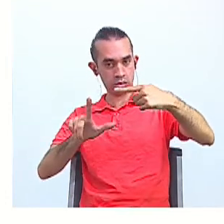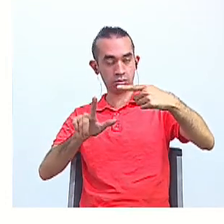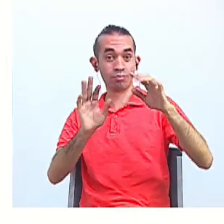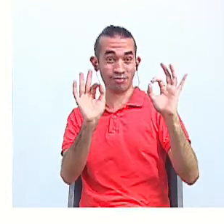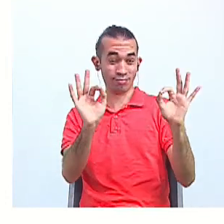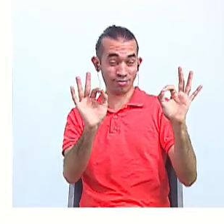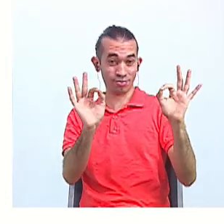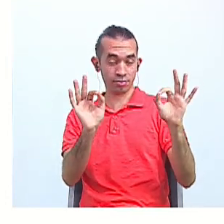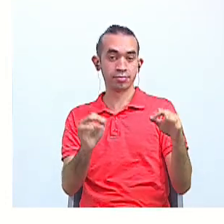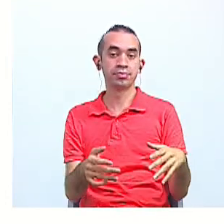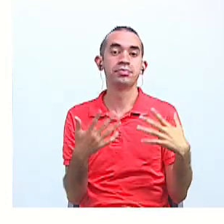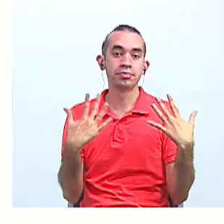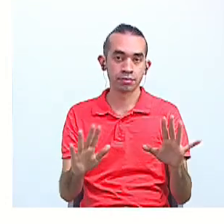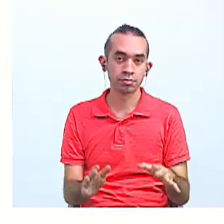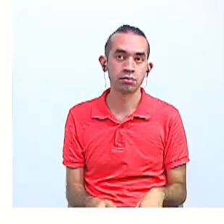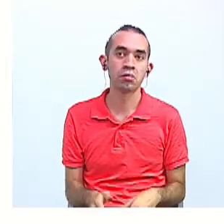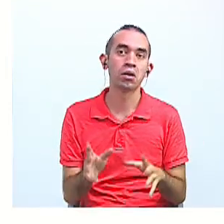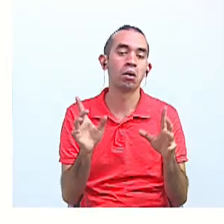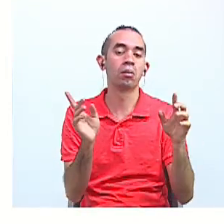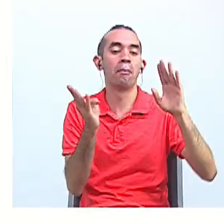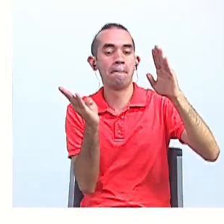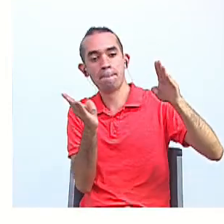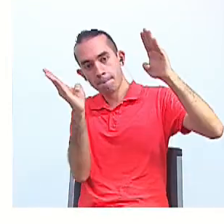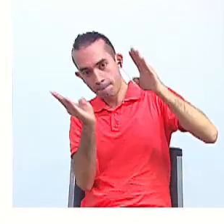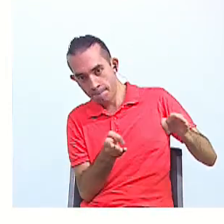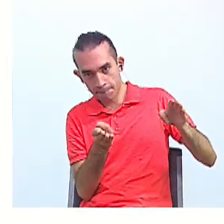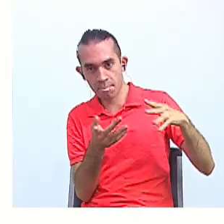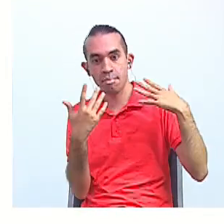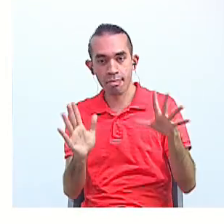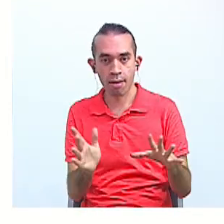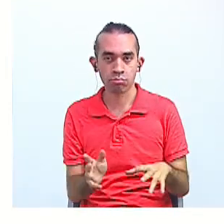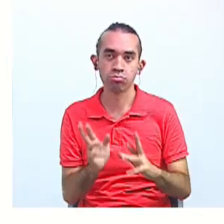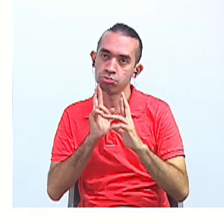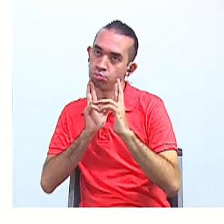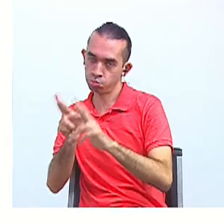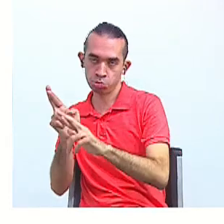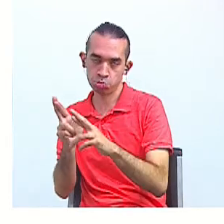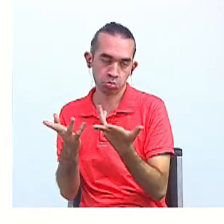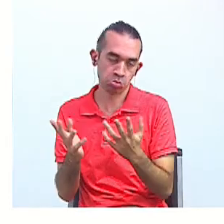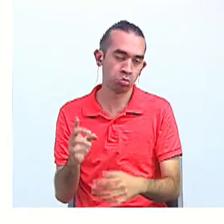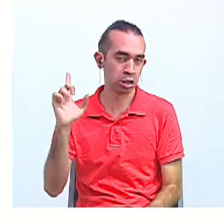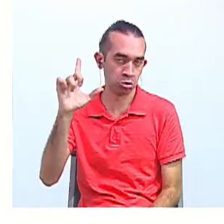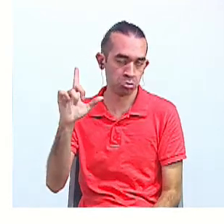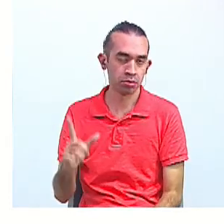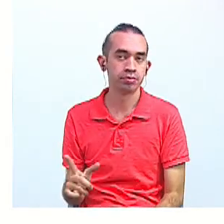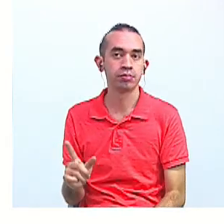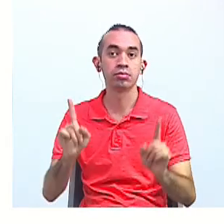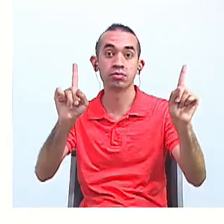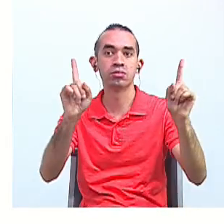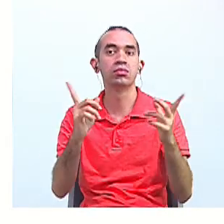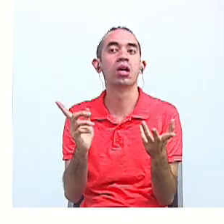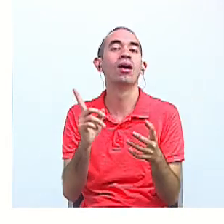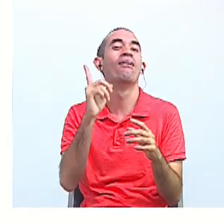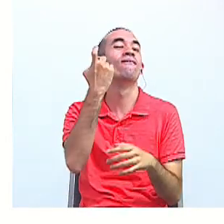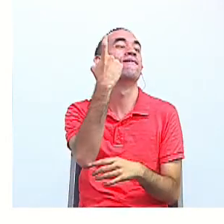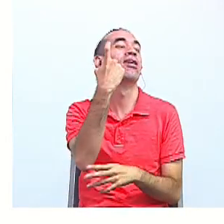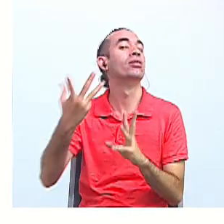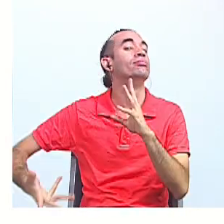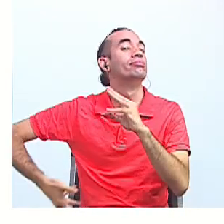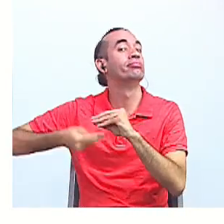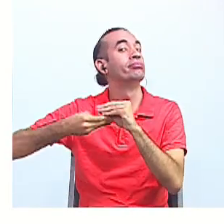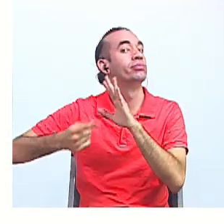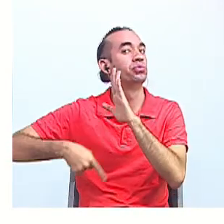bien. Ahora simplificamos esas unidades y ya tenemos el dato en litros. Pero vamos a hacer el segundo paso